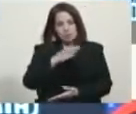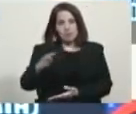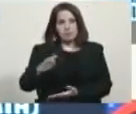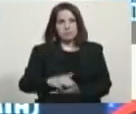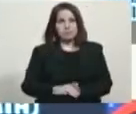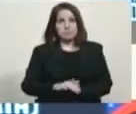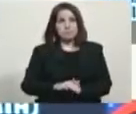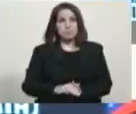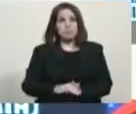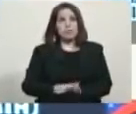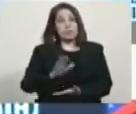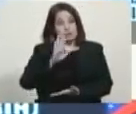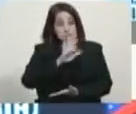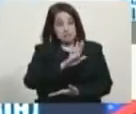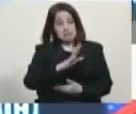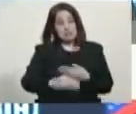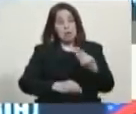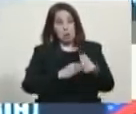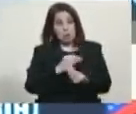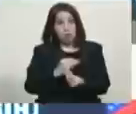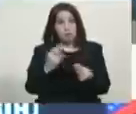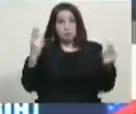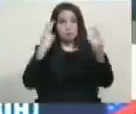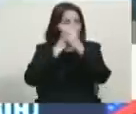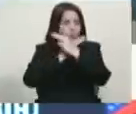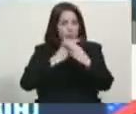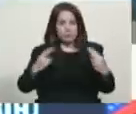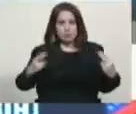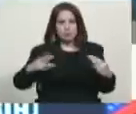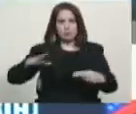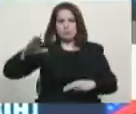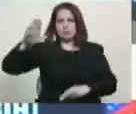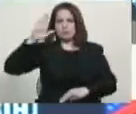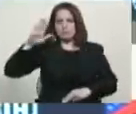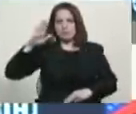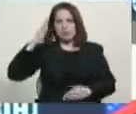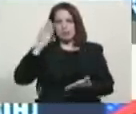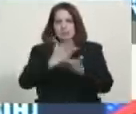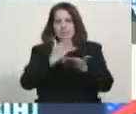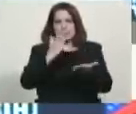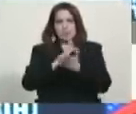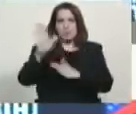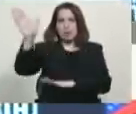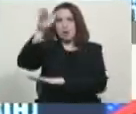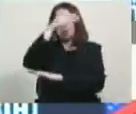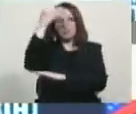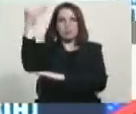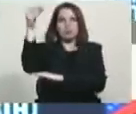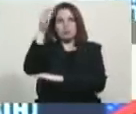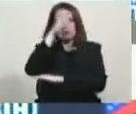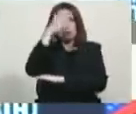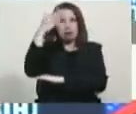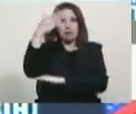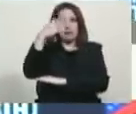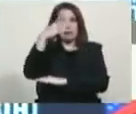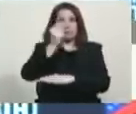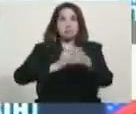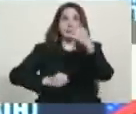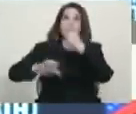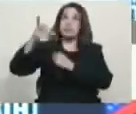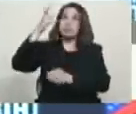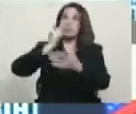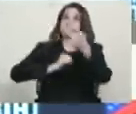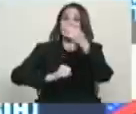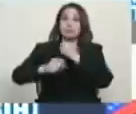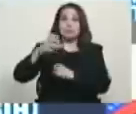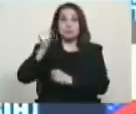Si así fuere, que su compromiso lleve en alto las banderas que se han levantado de la Escuela